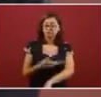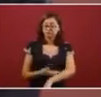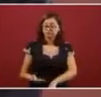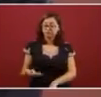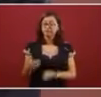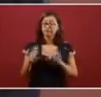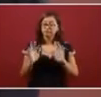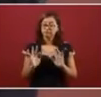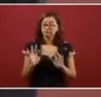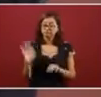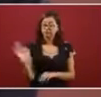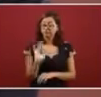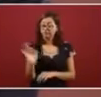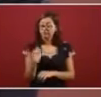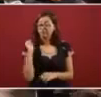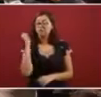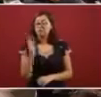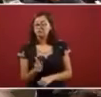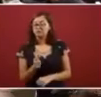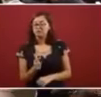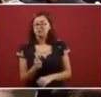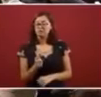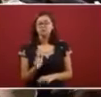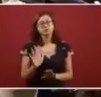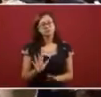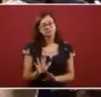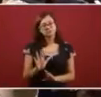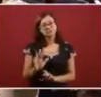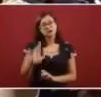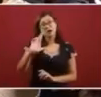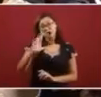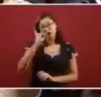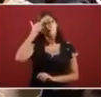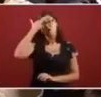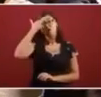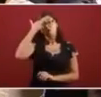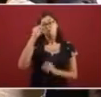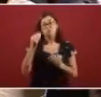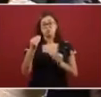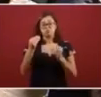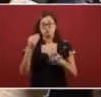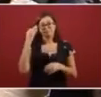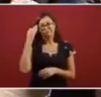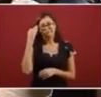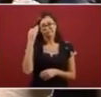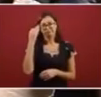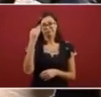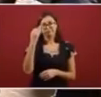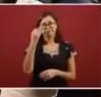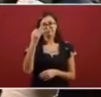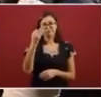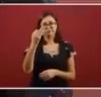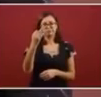olvidemos que durante mucho tiempo se fueron